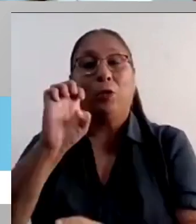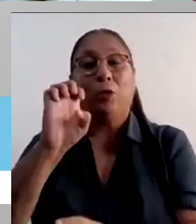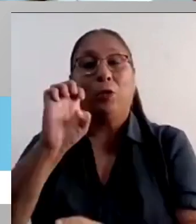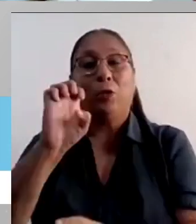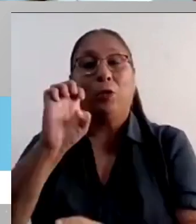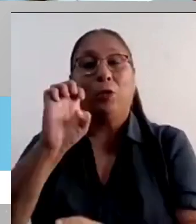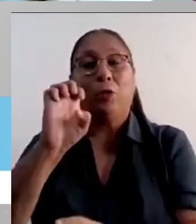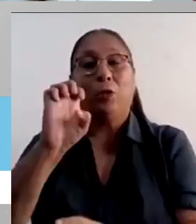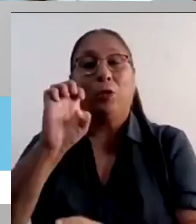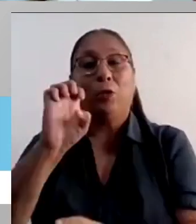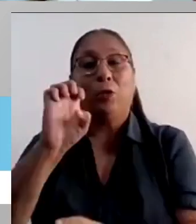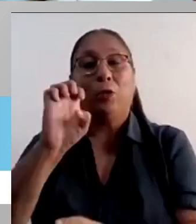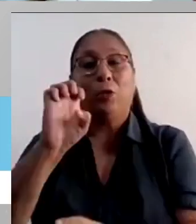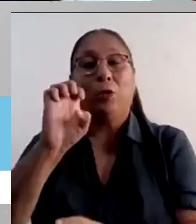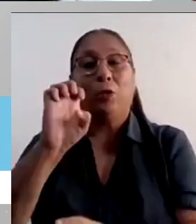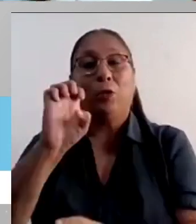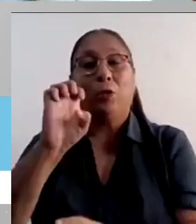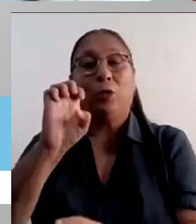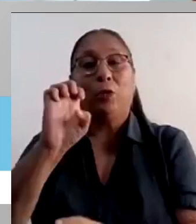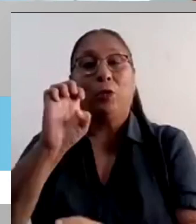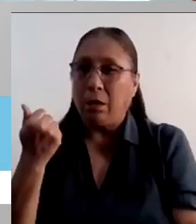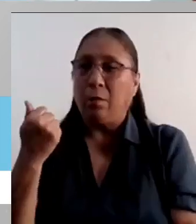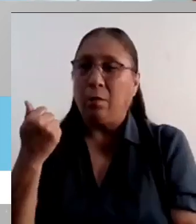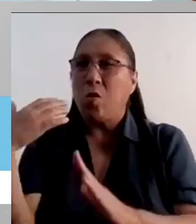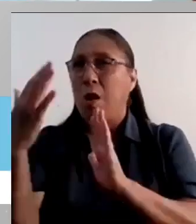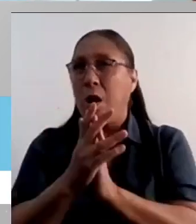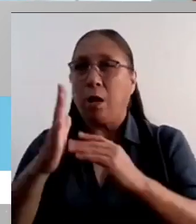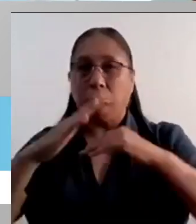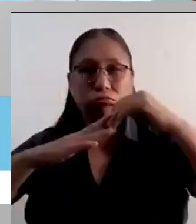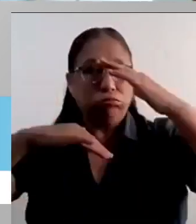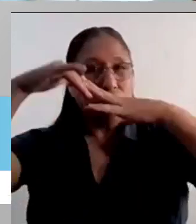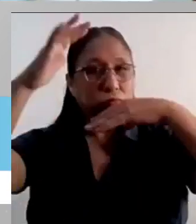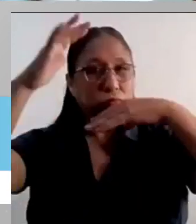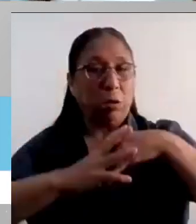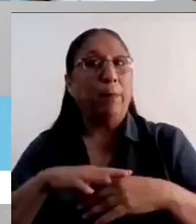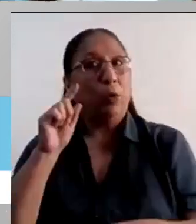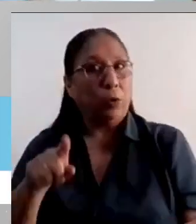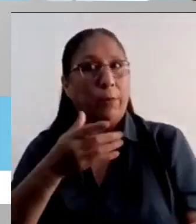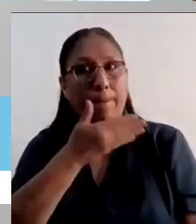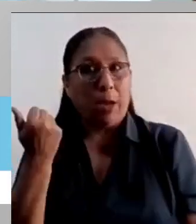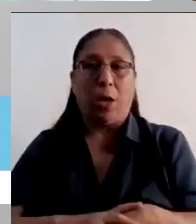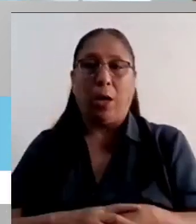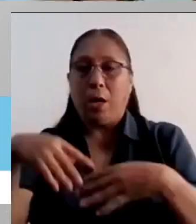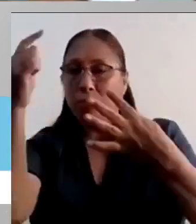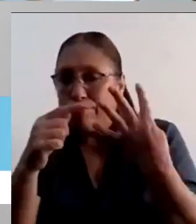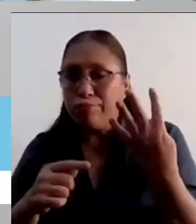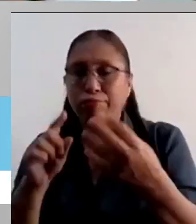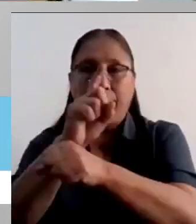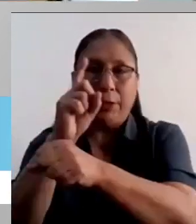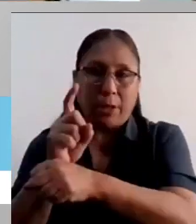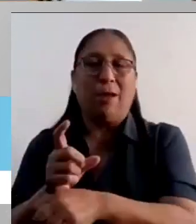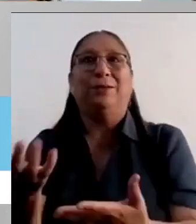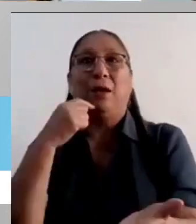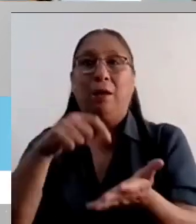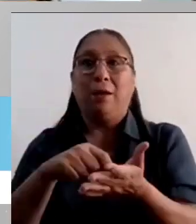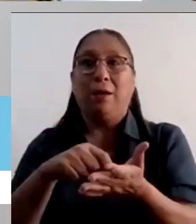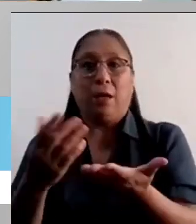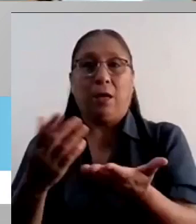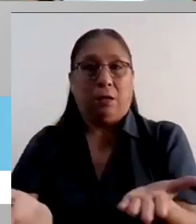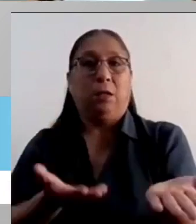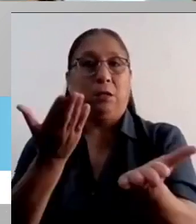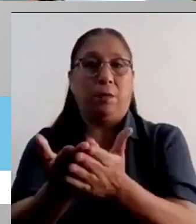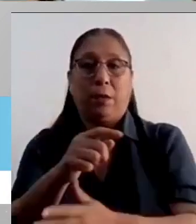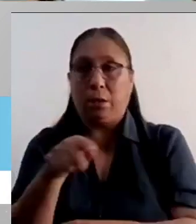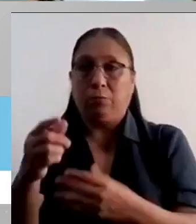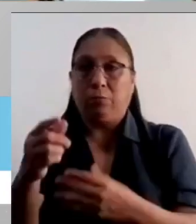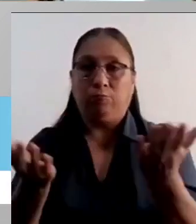de infraestructura, pero también mejorar en los componentes pedagógicos, etcétera, que se brindan en este servicio. Por